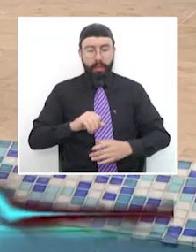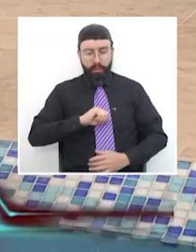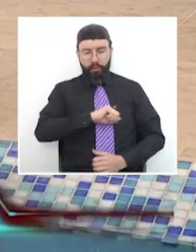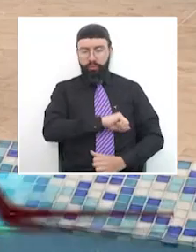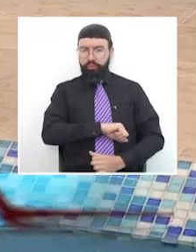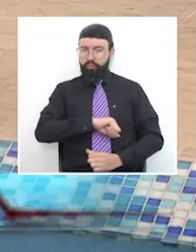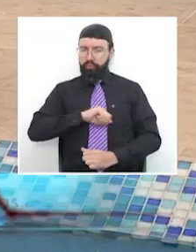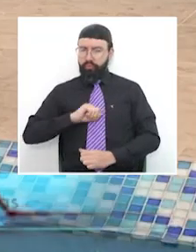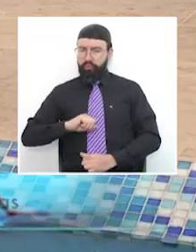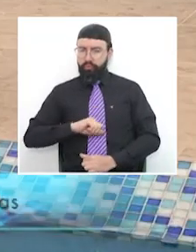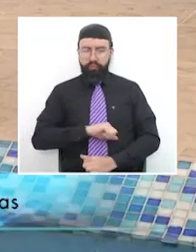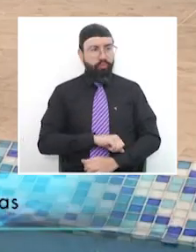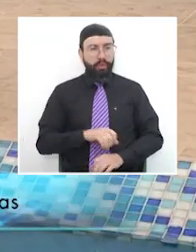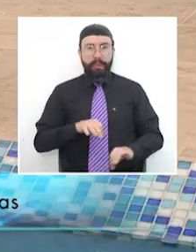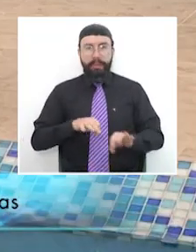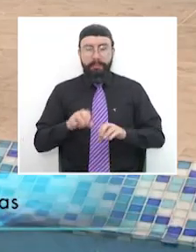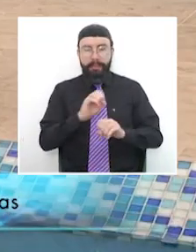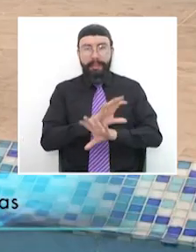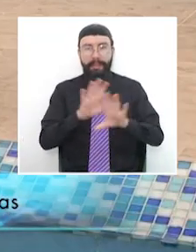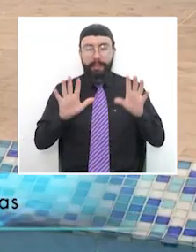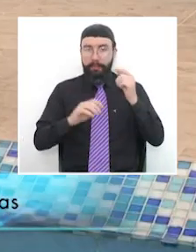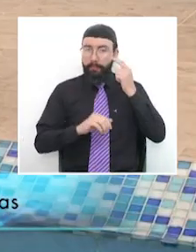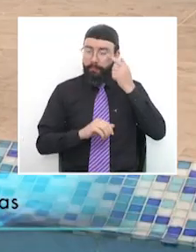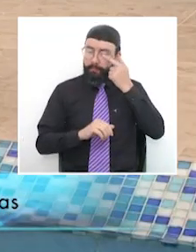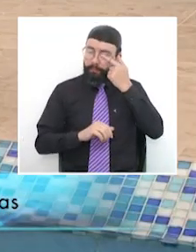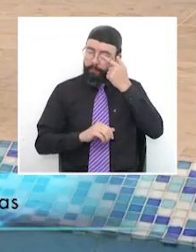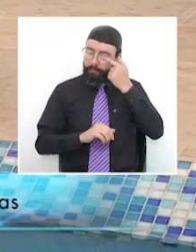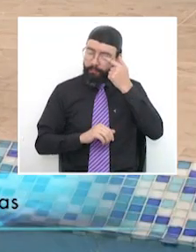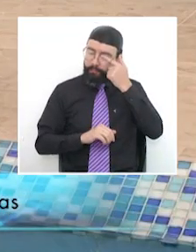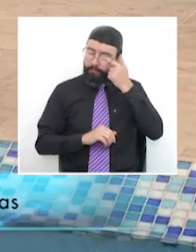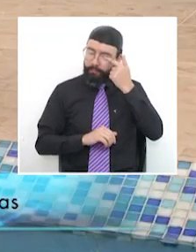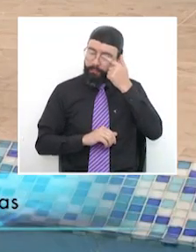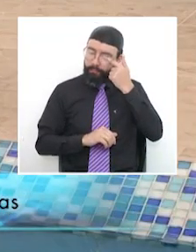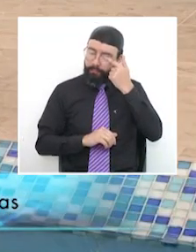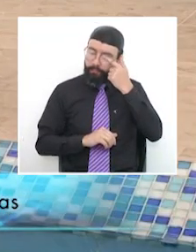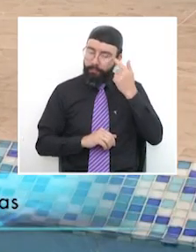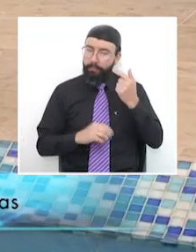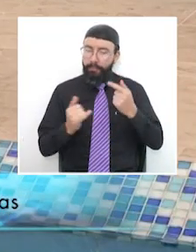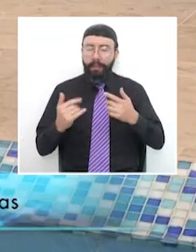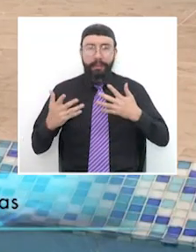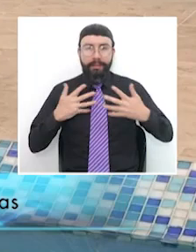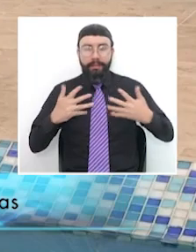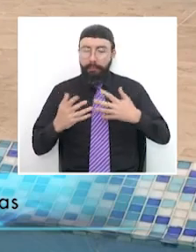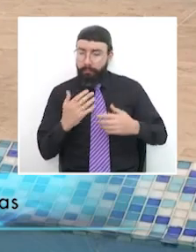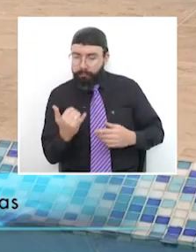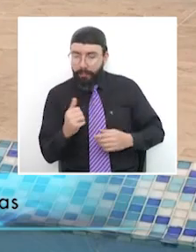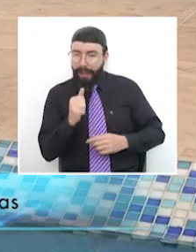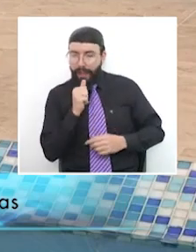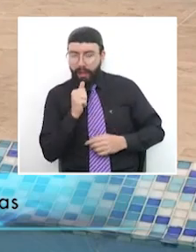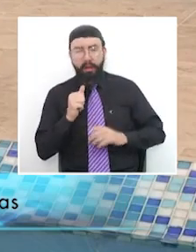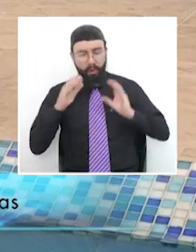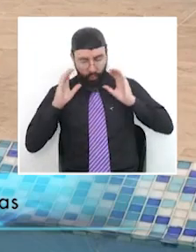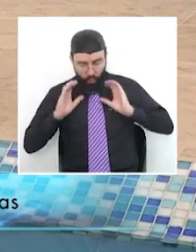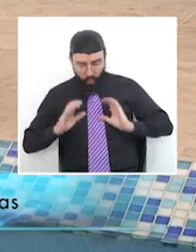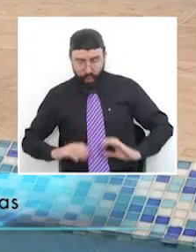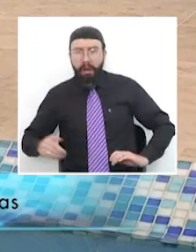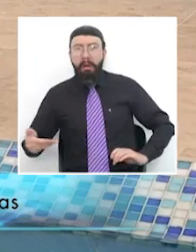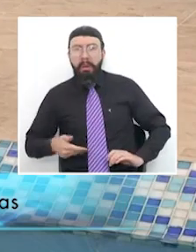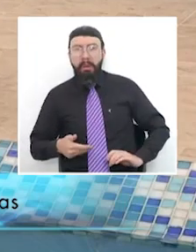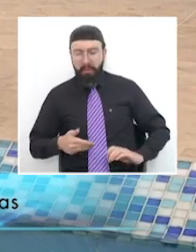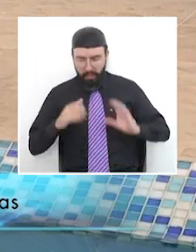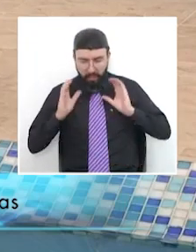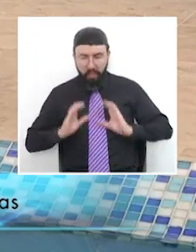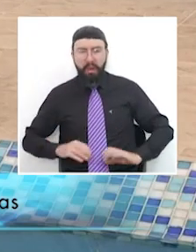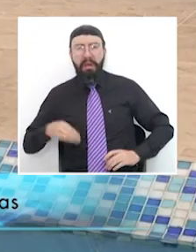un simulacro en esta agua, porque tenemos que tener claro que nosotros tenemos el 70% de